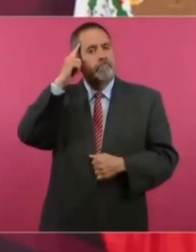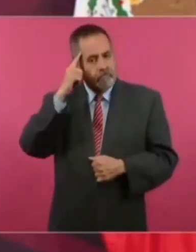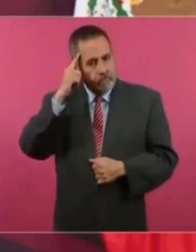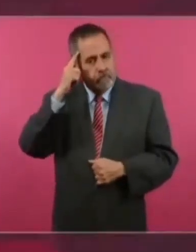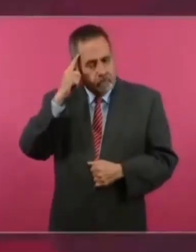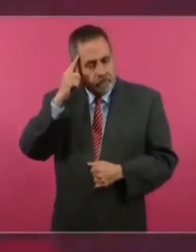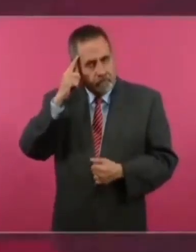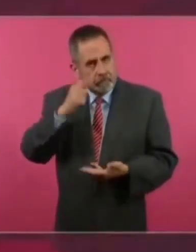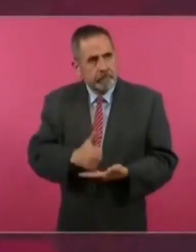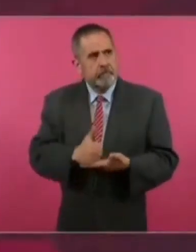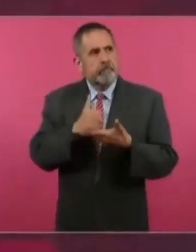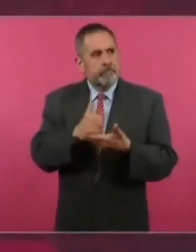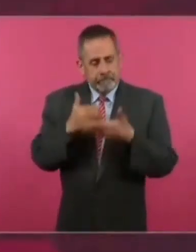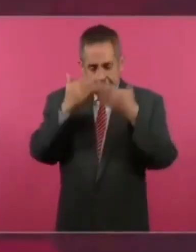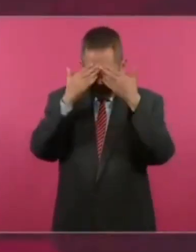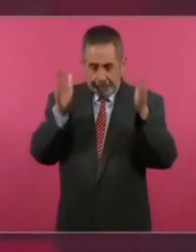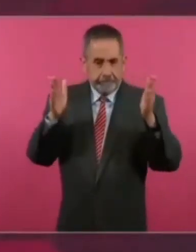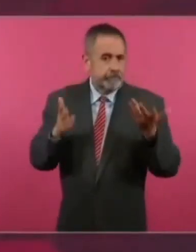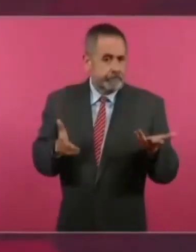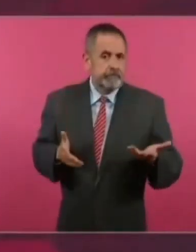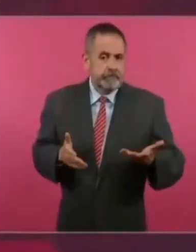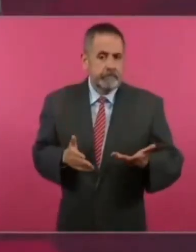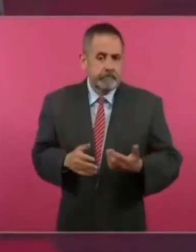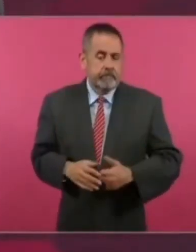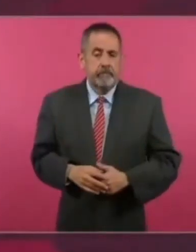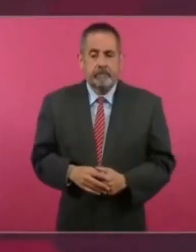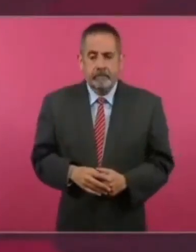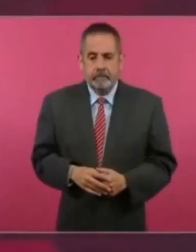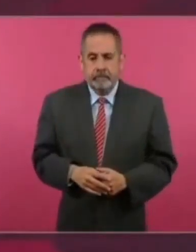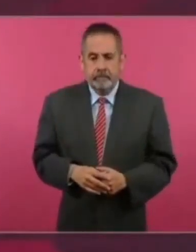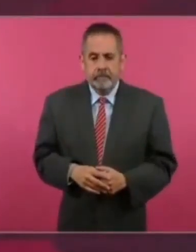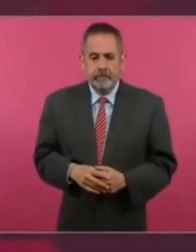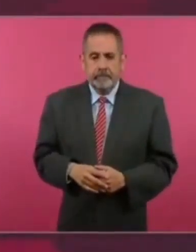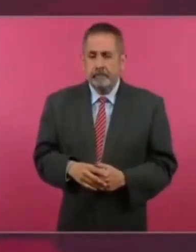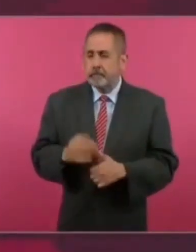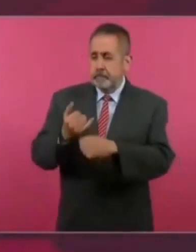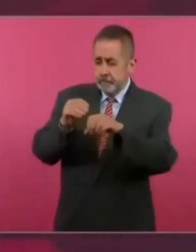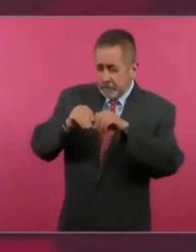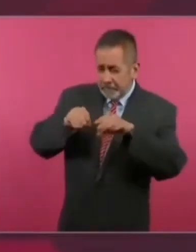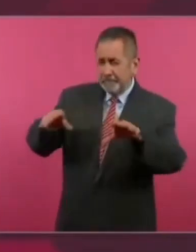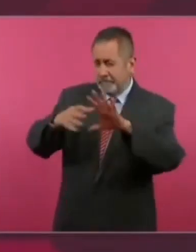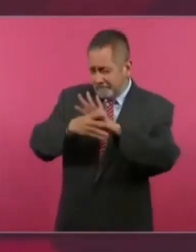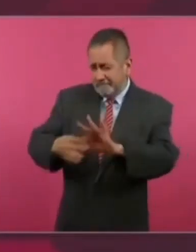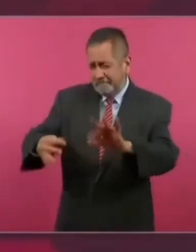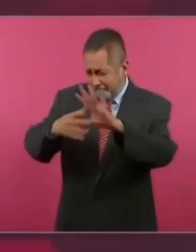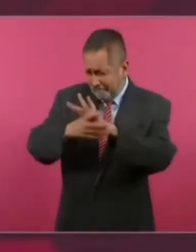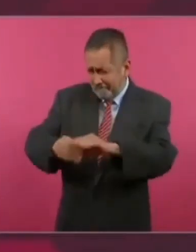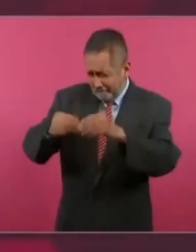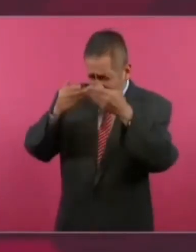y ayuda mucho. Y sí, con toda esa información